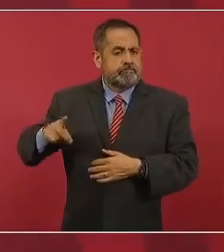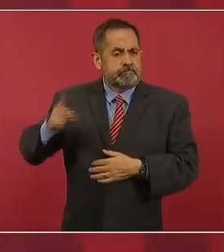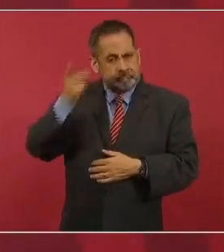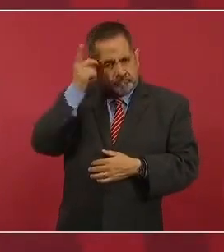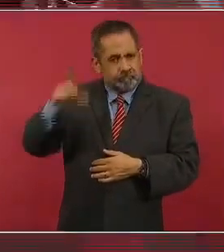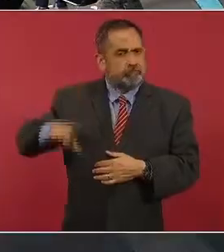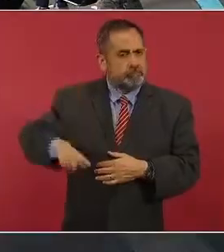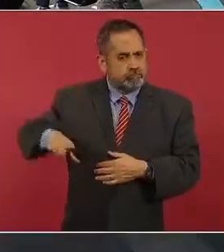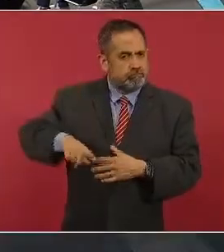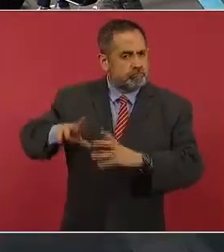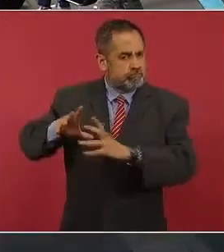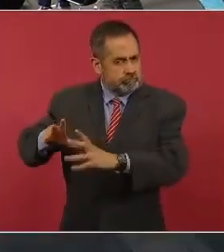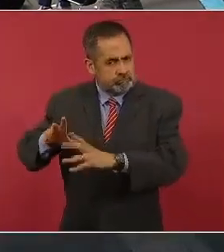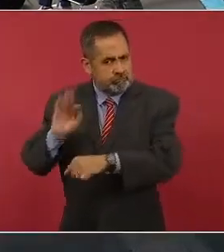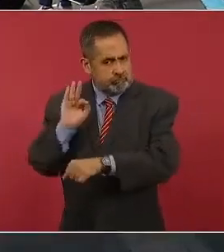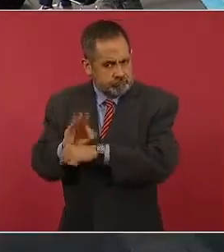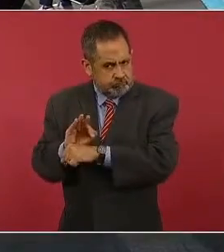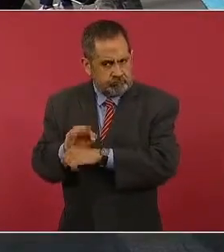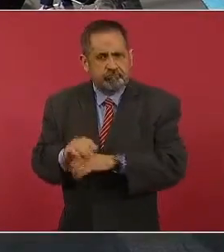Y al mismo tiempo